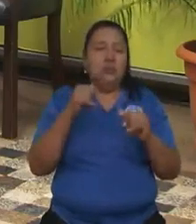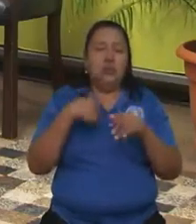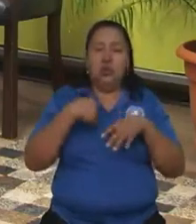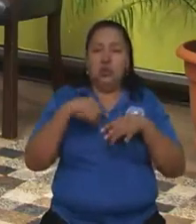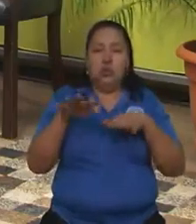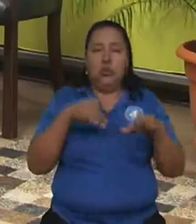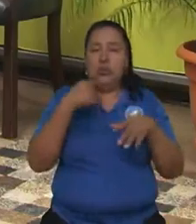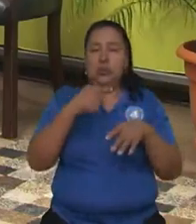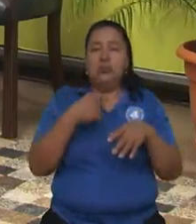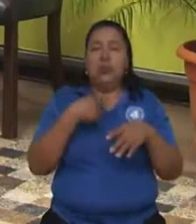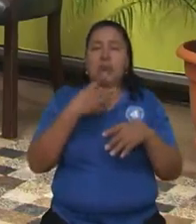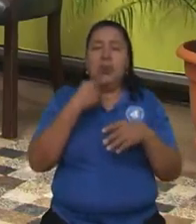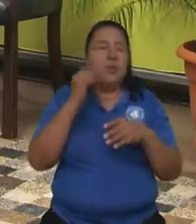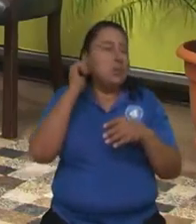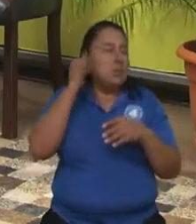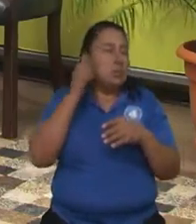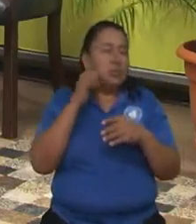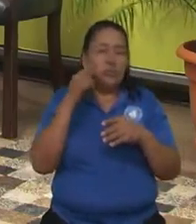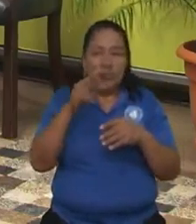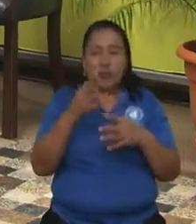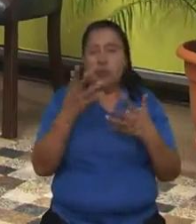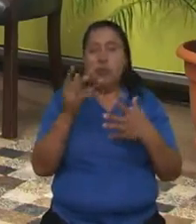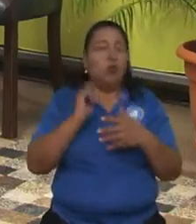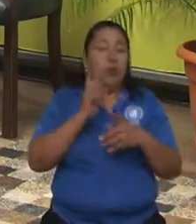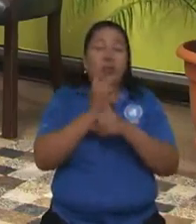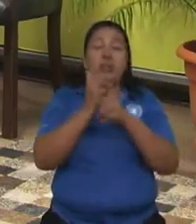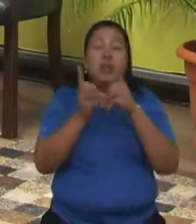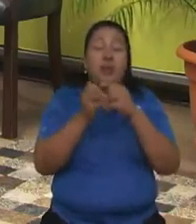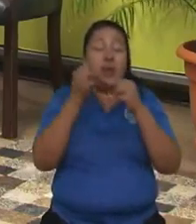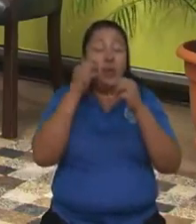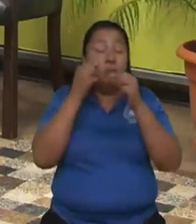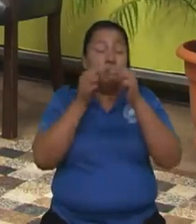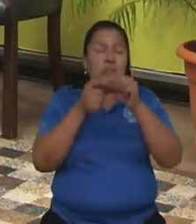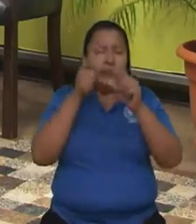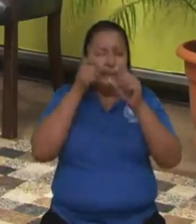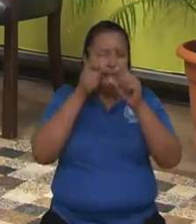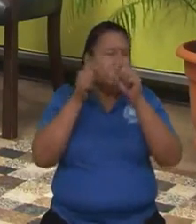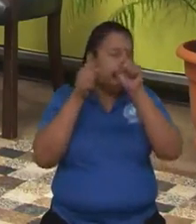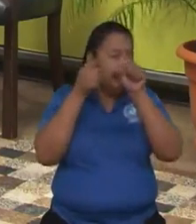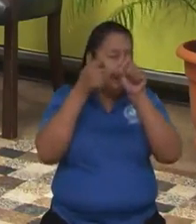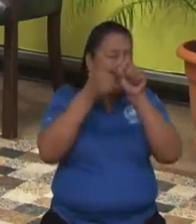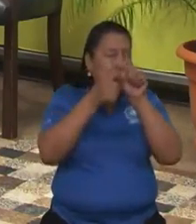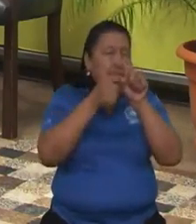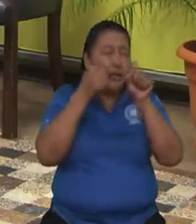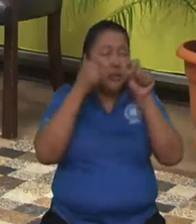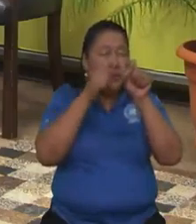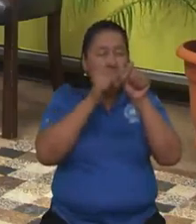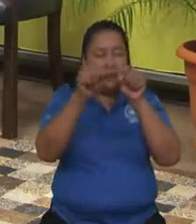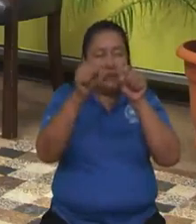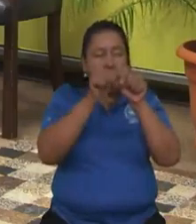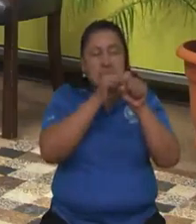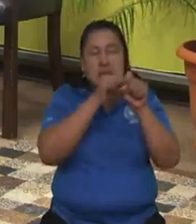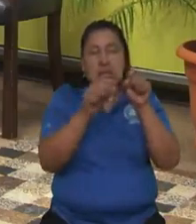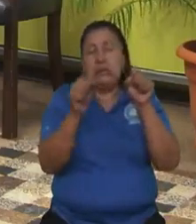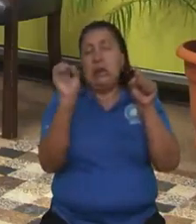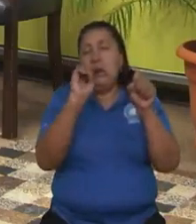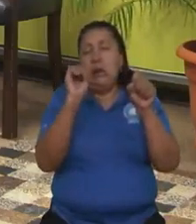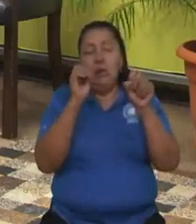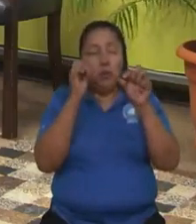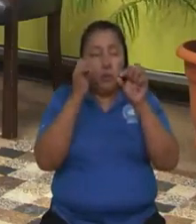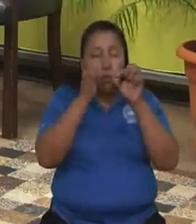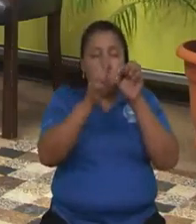es la salida de secreciones por el oído, ya sea sangre, pus u otro material. Entonces, cuando el paciente se manipula, es